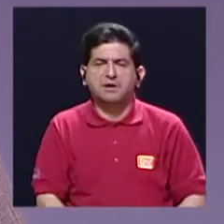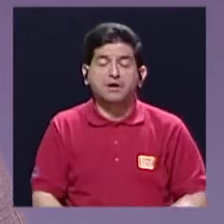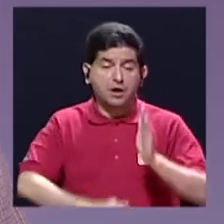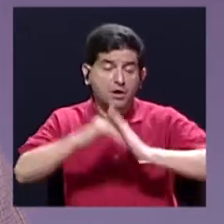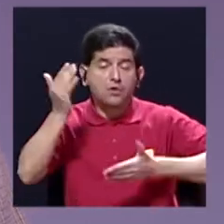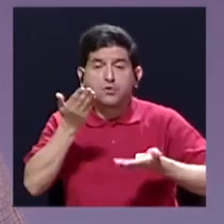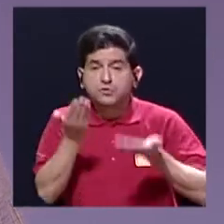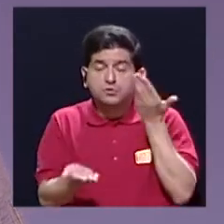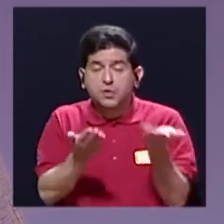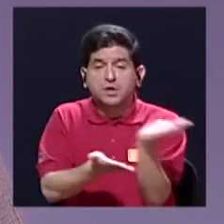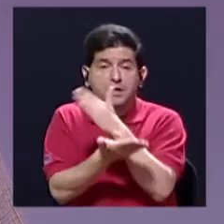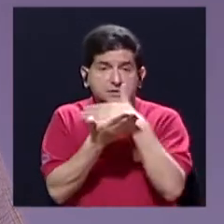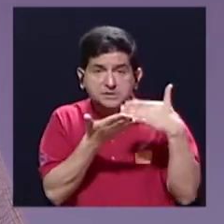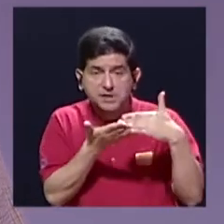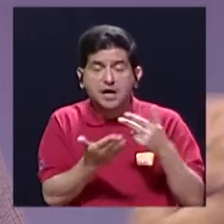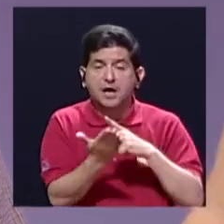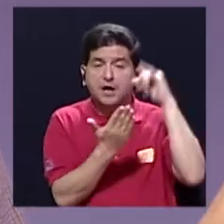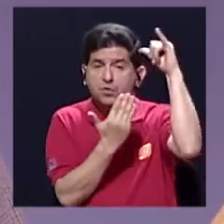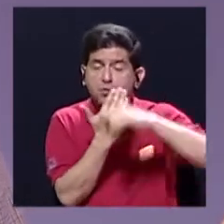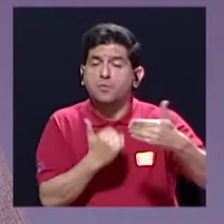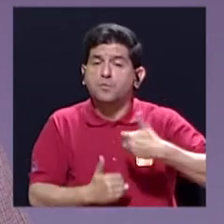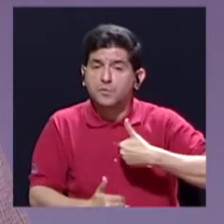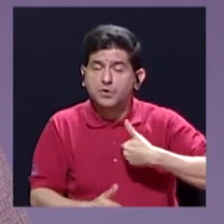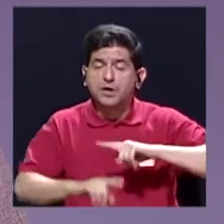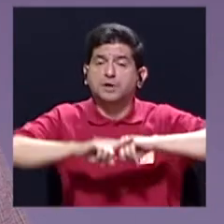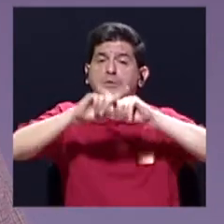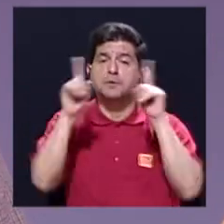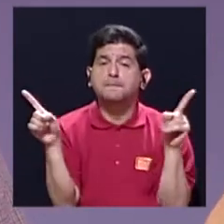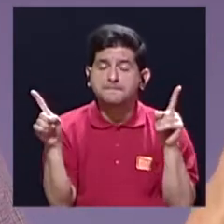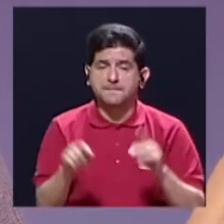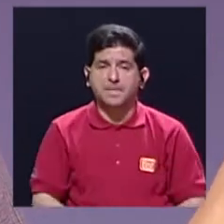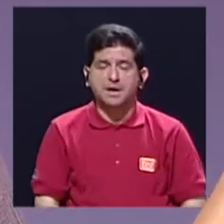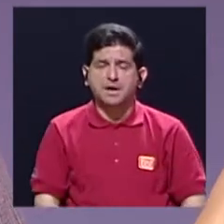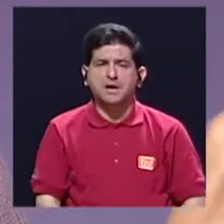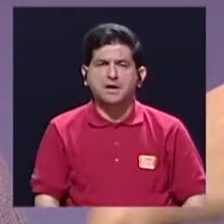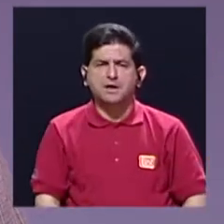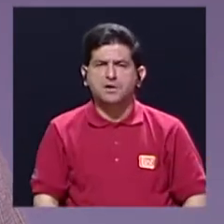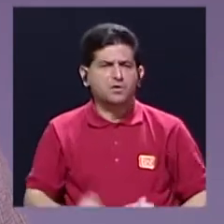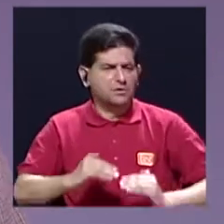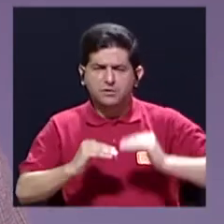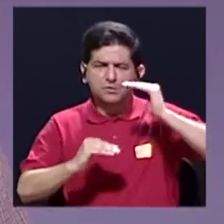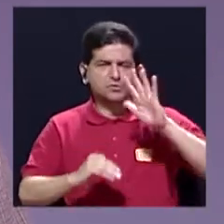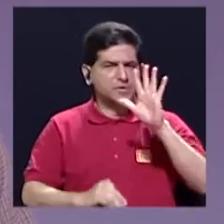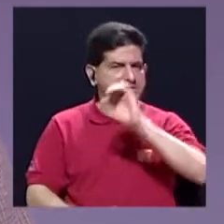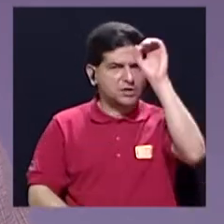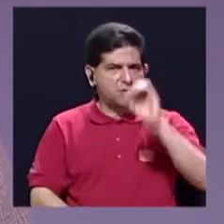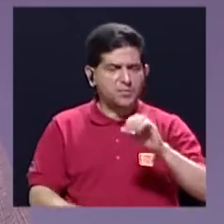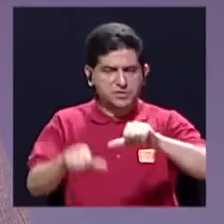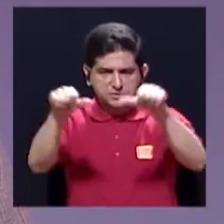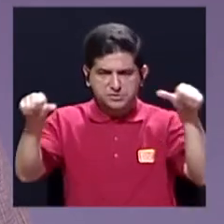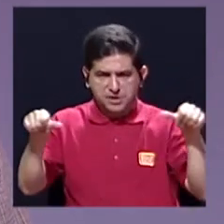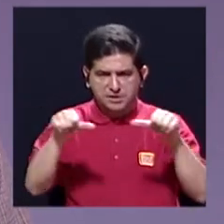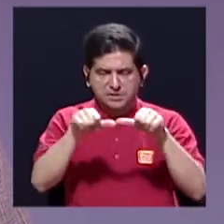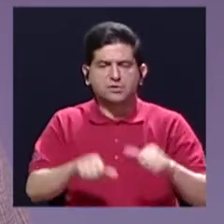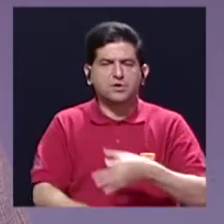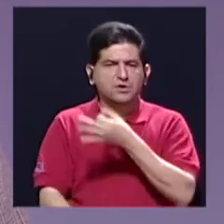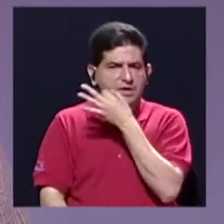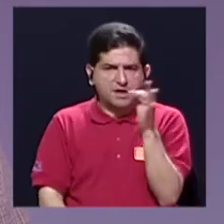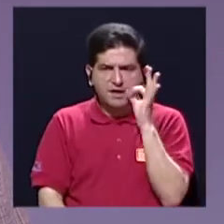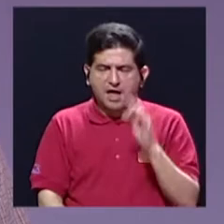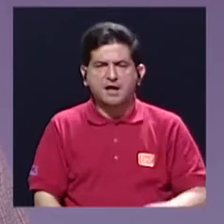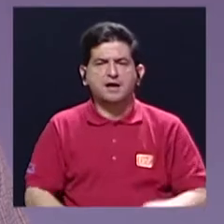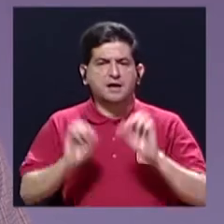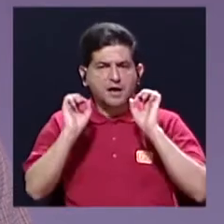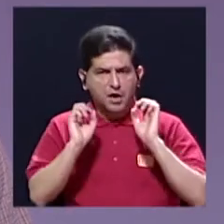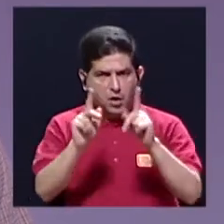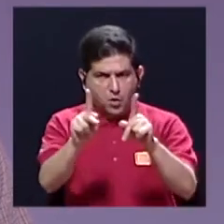Construir tal vez algunos de los proyectos que tenía, pero no pasar del 5% del área de la finca, posiblemente para dar cabida a